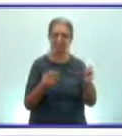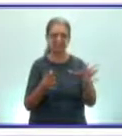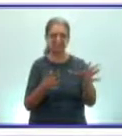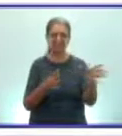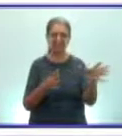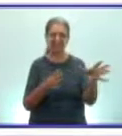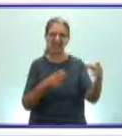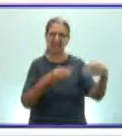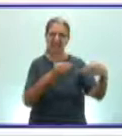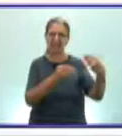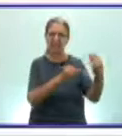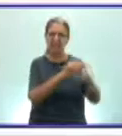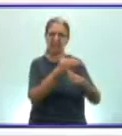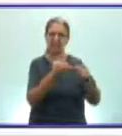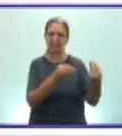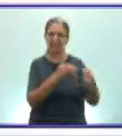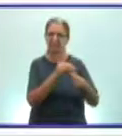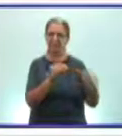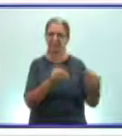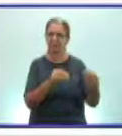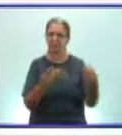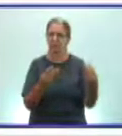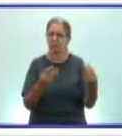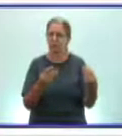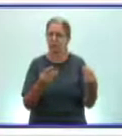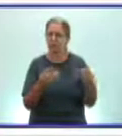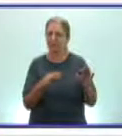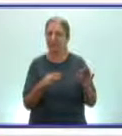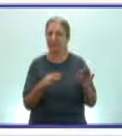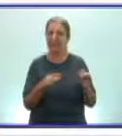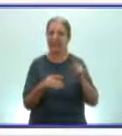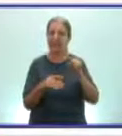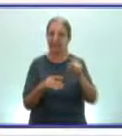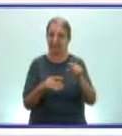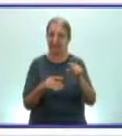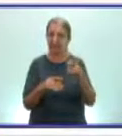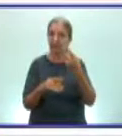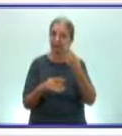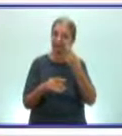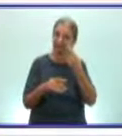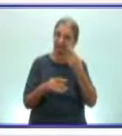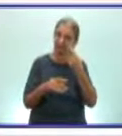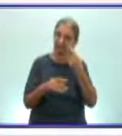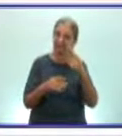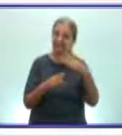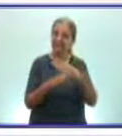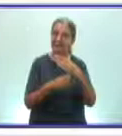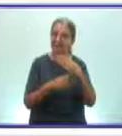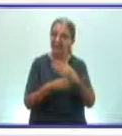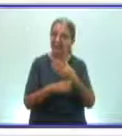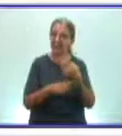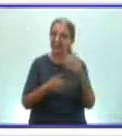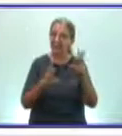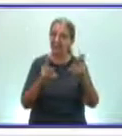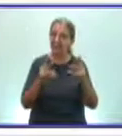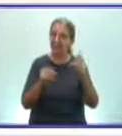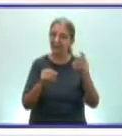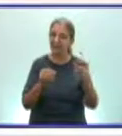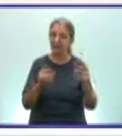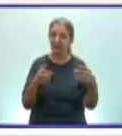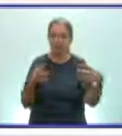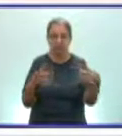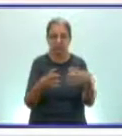Eso hay que tenerlo en cuenta cuando vamos a determinar la media aritmética de un conjunto de